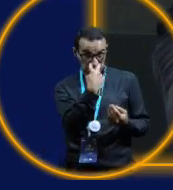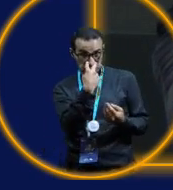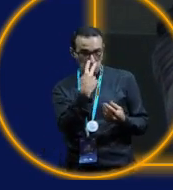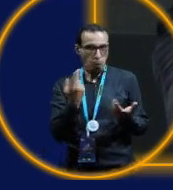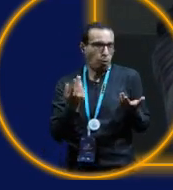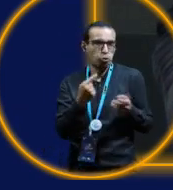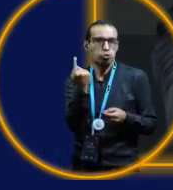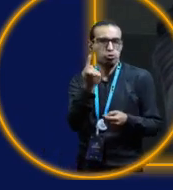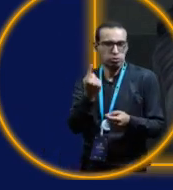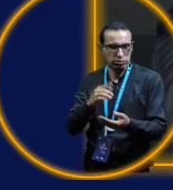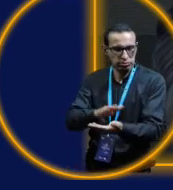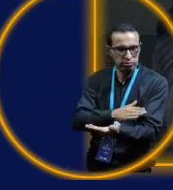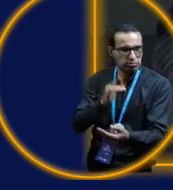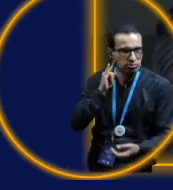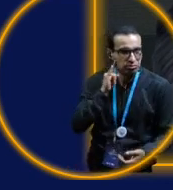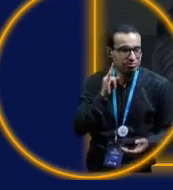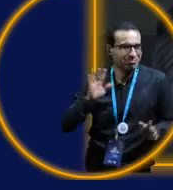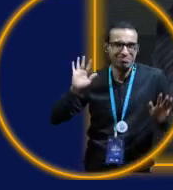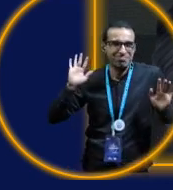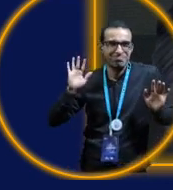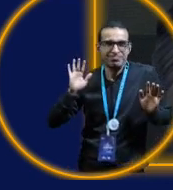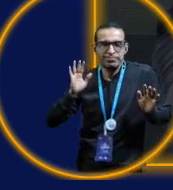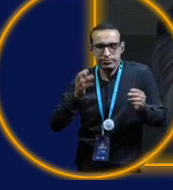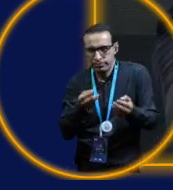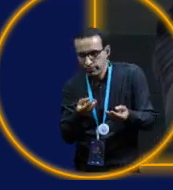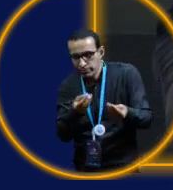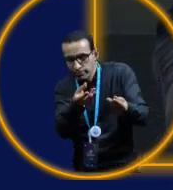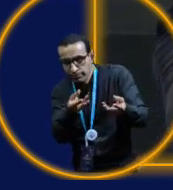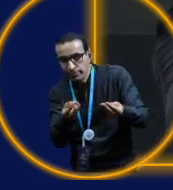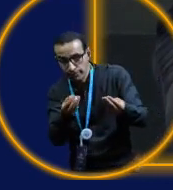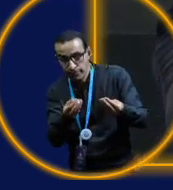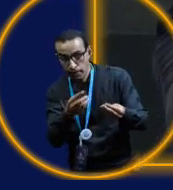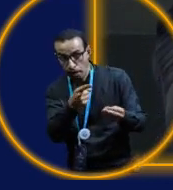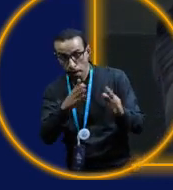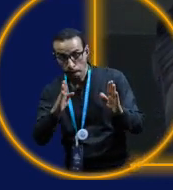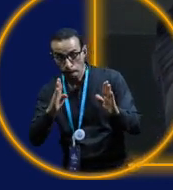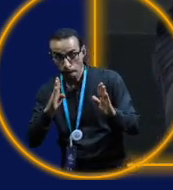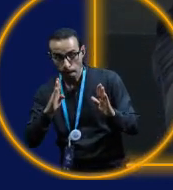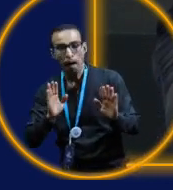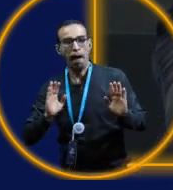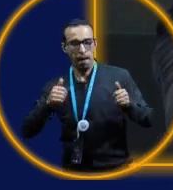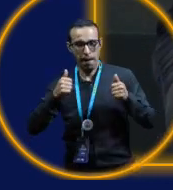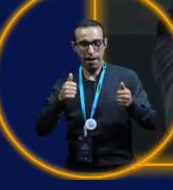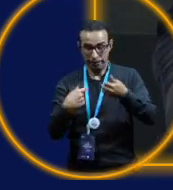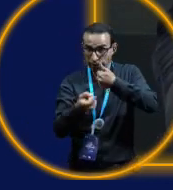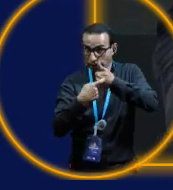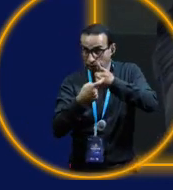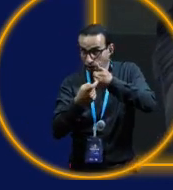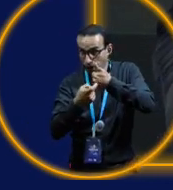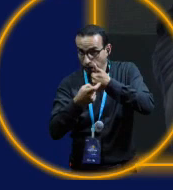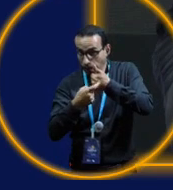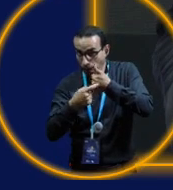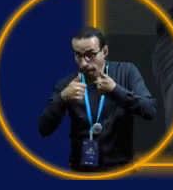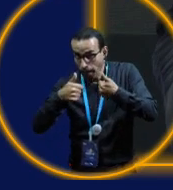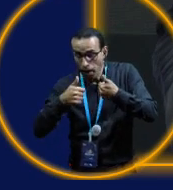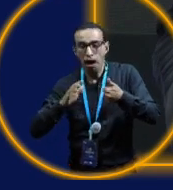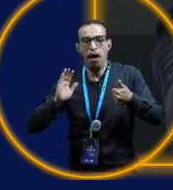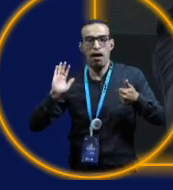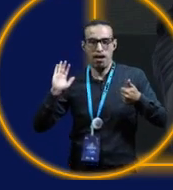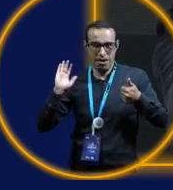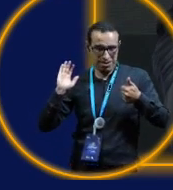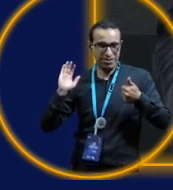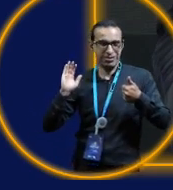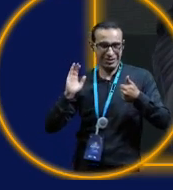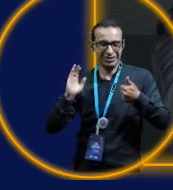reconocer como esa retroalimentación los hace sentir Entonces si están recibiendo muchos likes en algo es porque